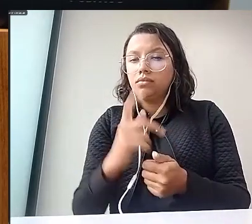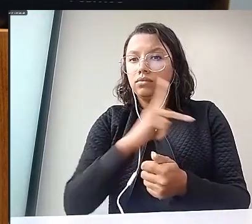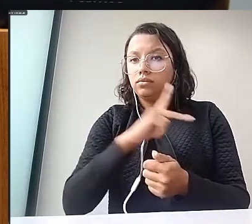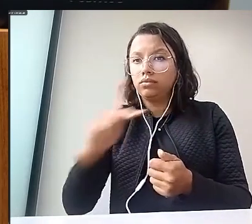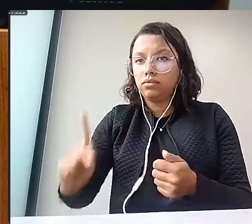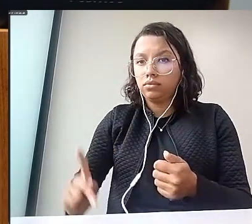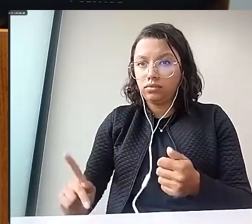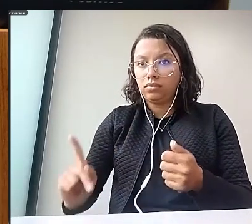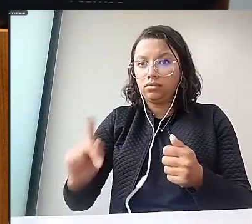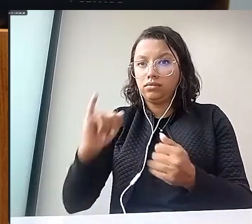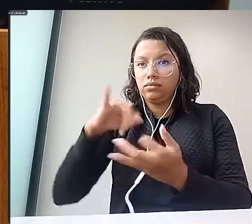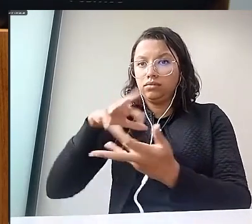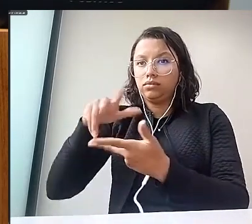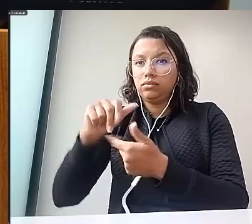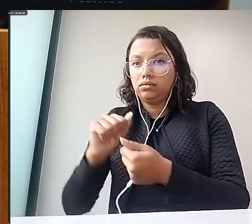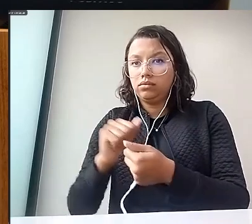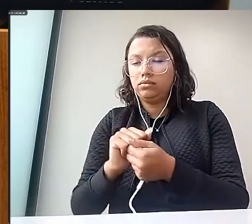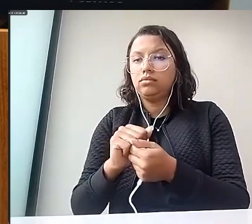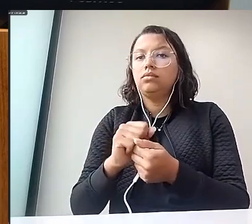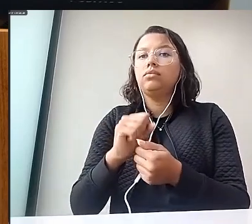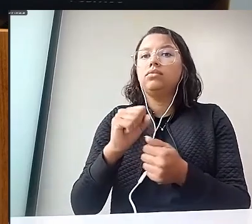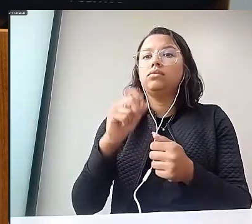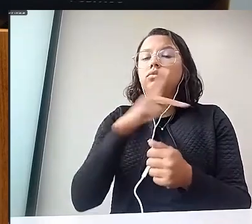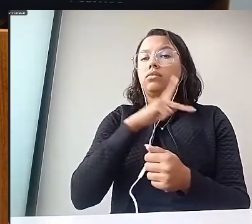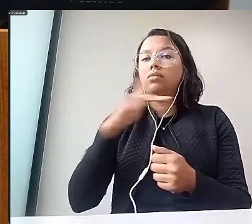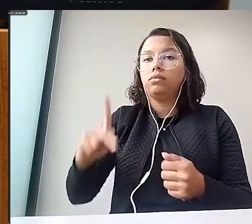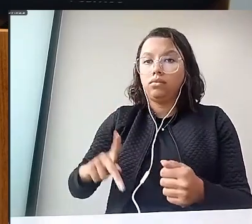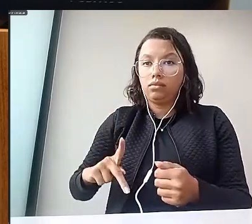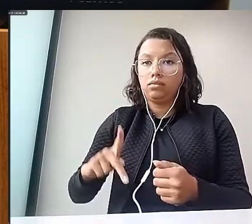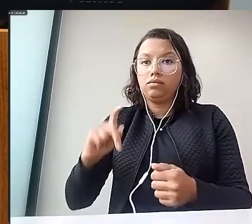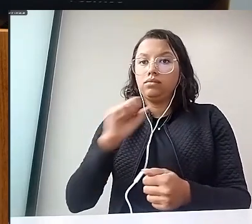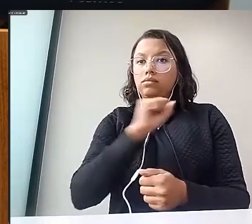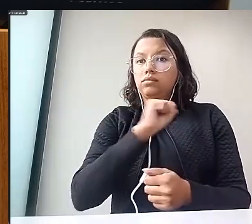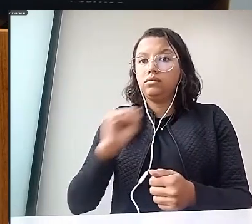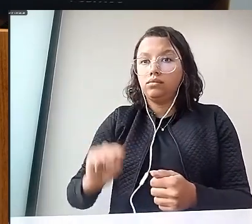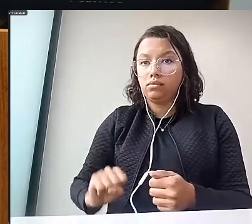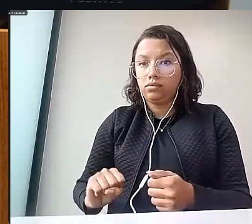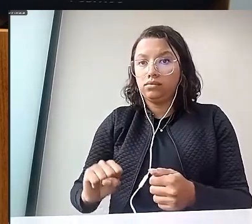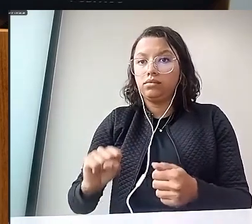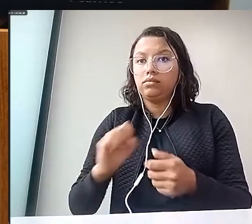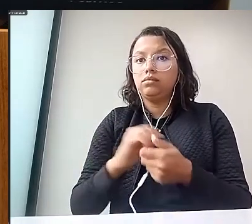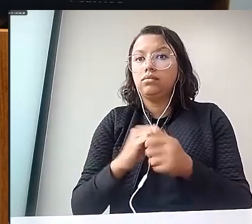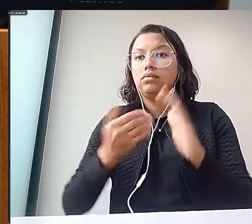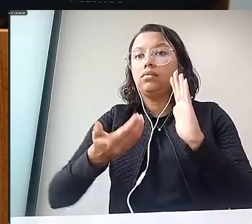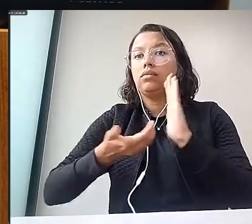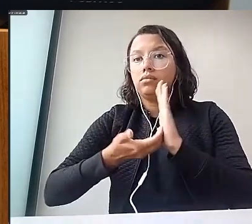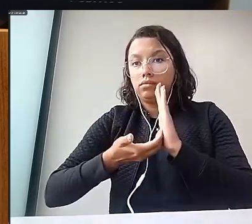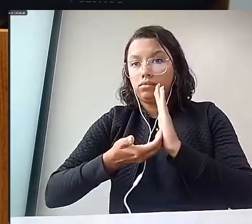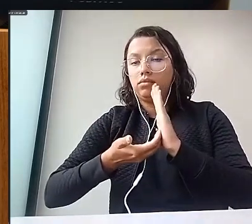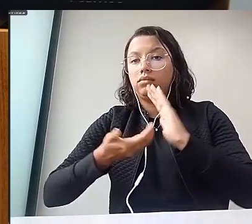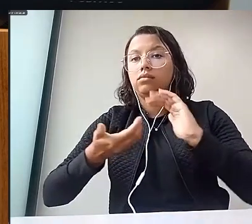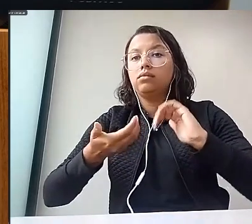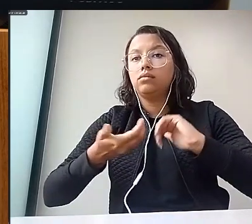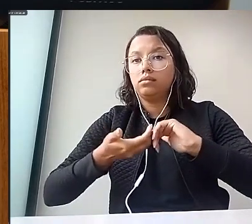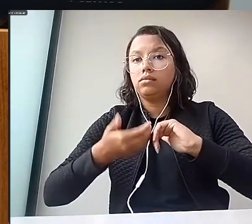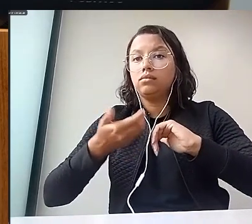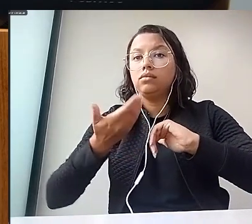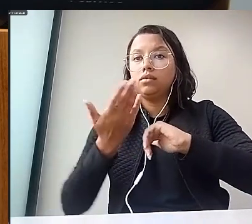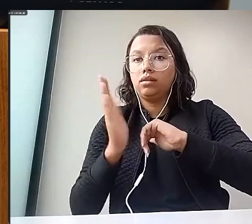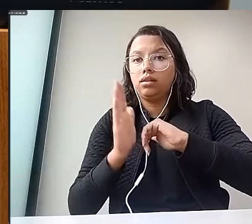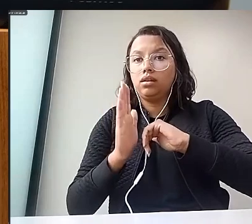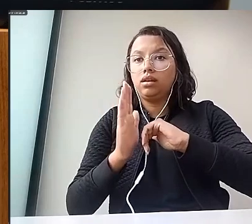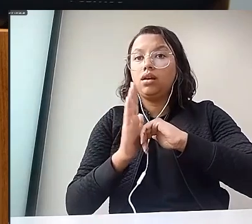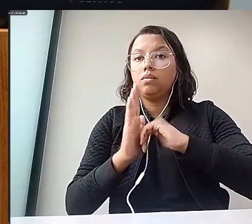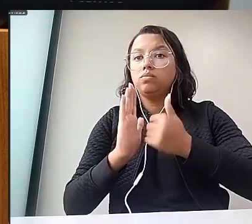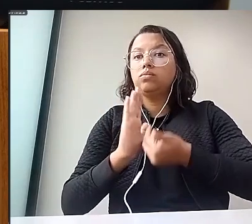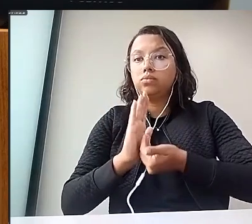el presidente del Senado o 60 diputados o senadores, pero no a pedido del pueblo, de un